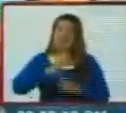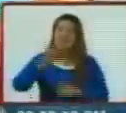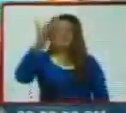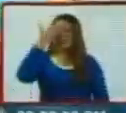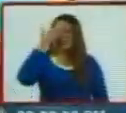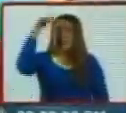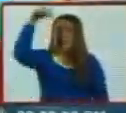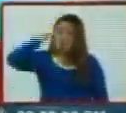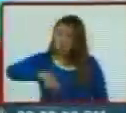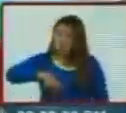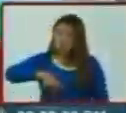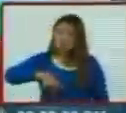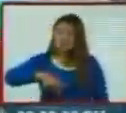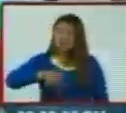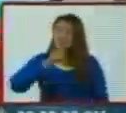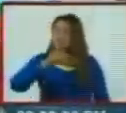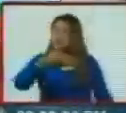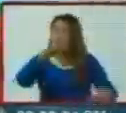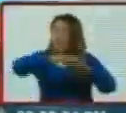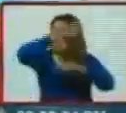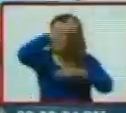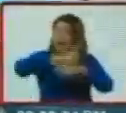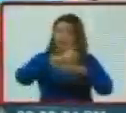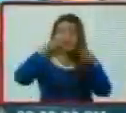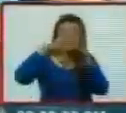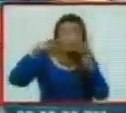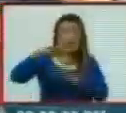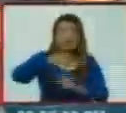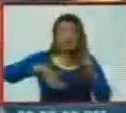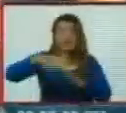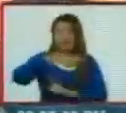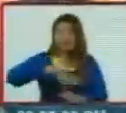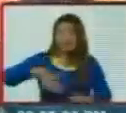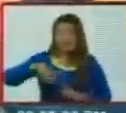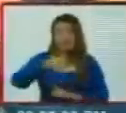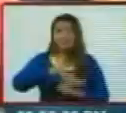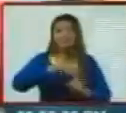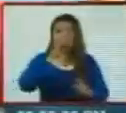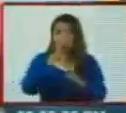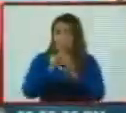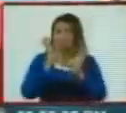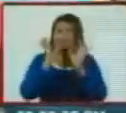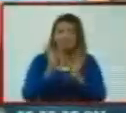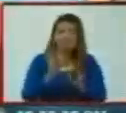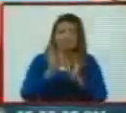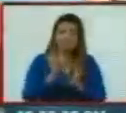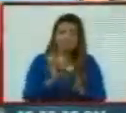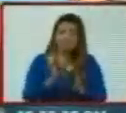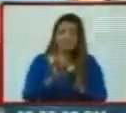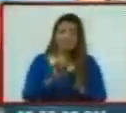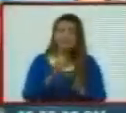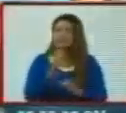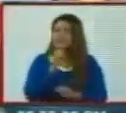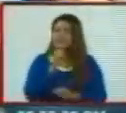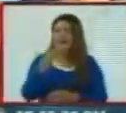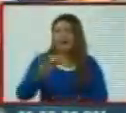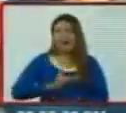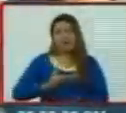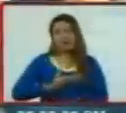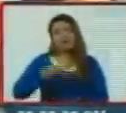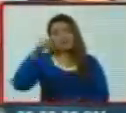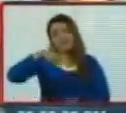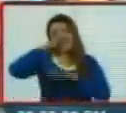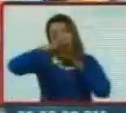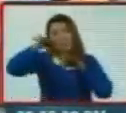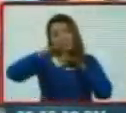hoy que el responsable de toda esta situación, de manera directa y por omisión, es el alcalde de este